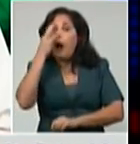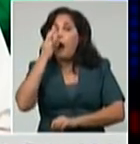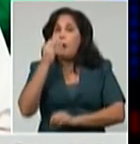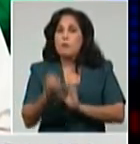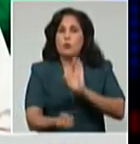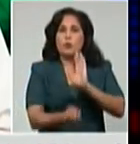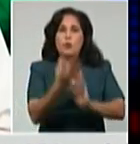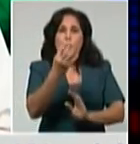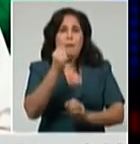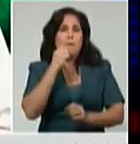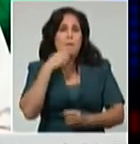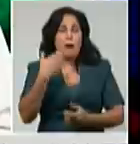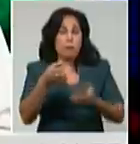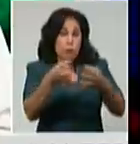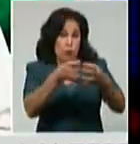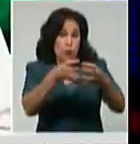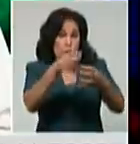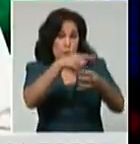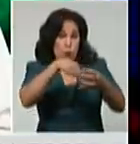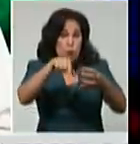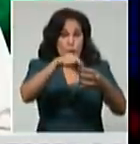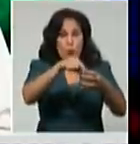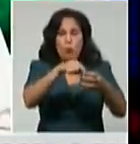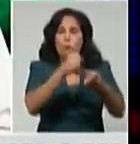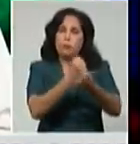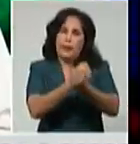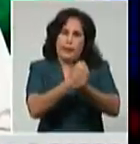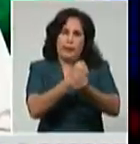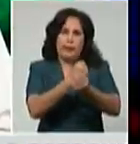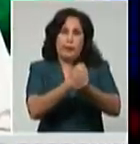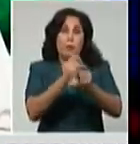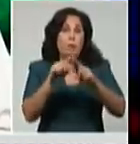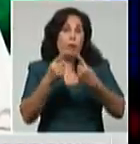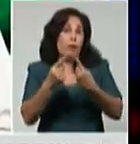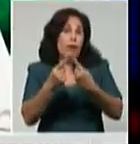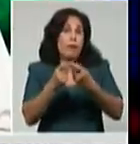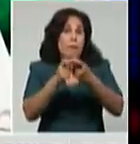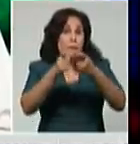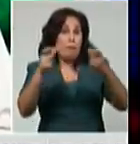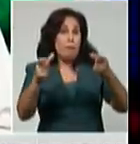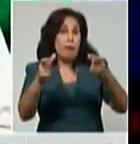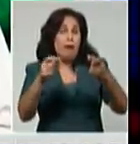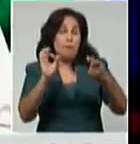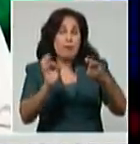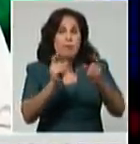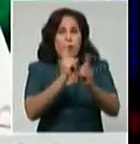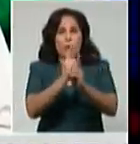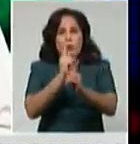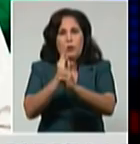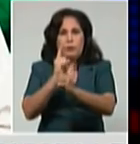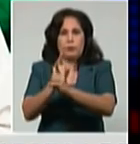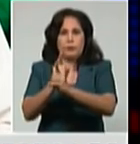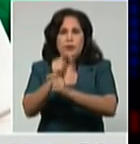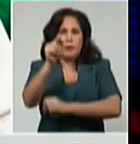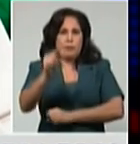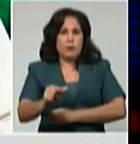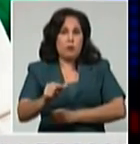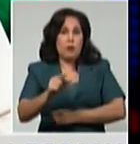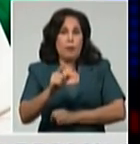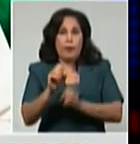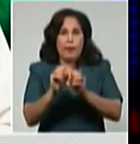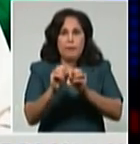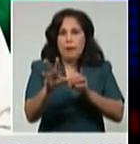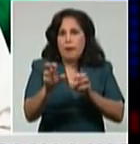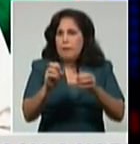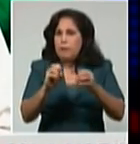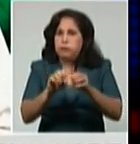que este es el grupo de riesgo donde tenemos el mayor número de casos. En el protocolo de